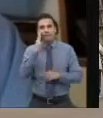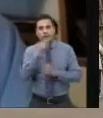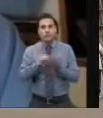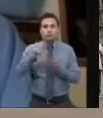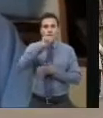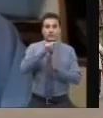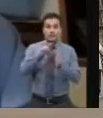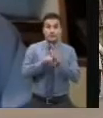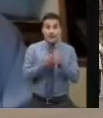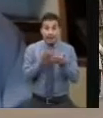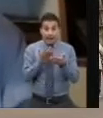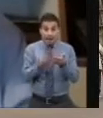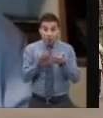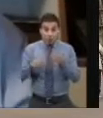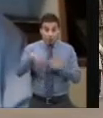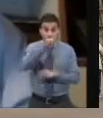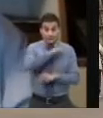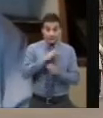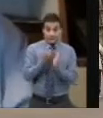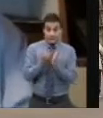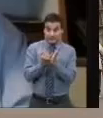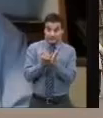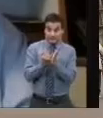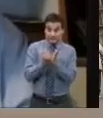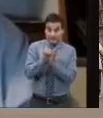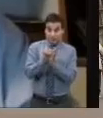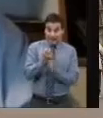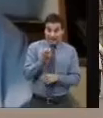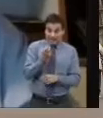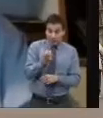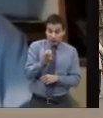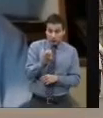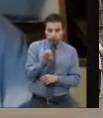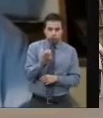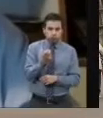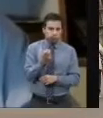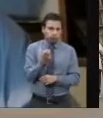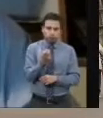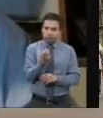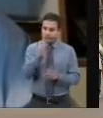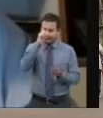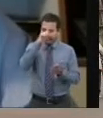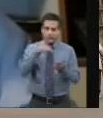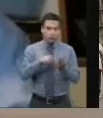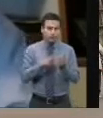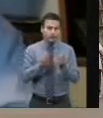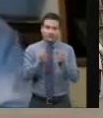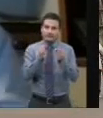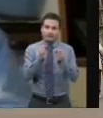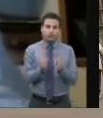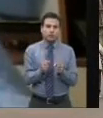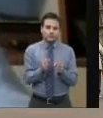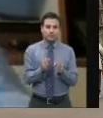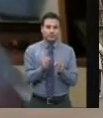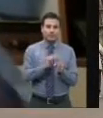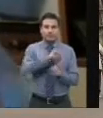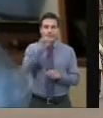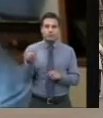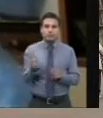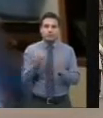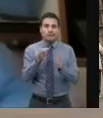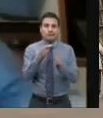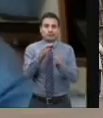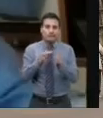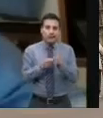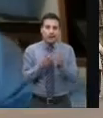quieren poner el día de hoy es un precedente que todavía más va a contribuir a la sobreregulación